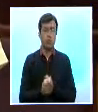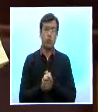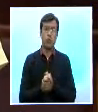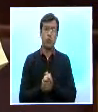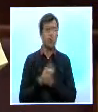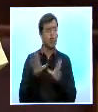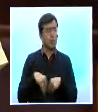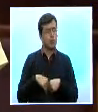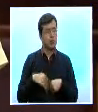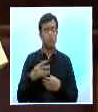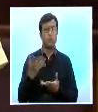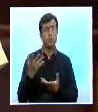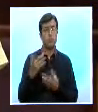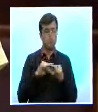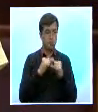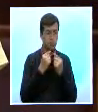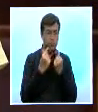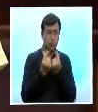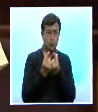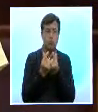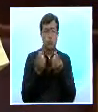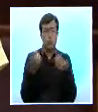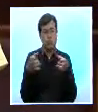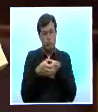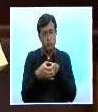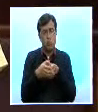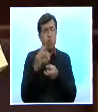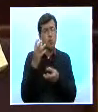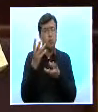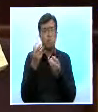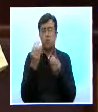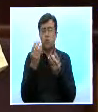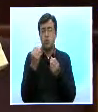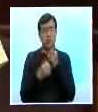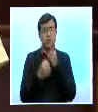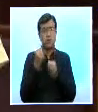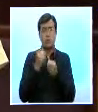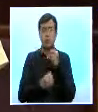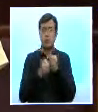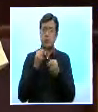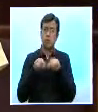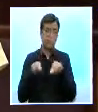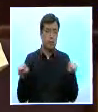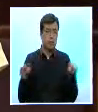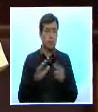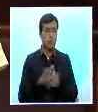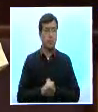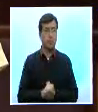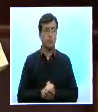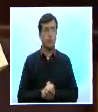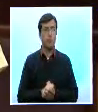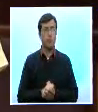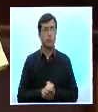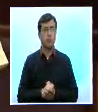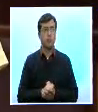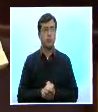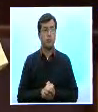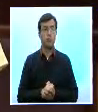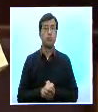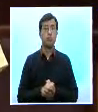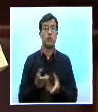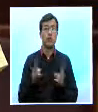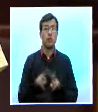nosotros los pequeños y medianos agricultura hemos sufrido mucho embate la naturaleza hay malos precio en